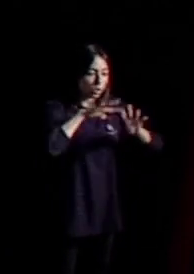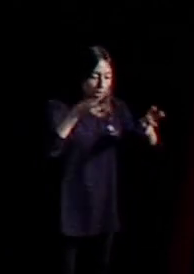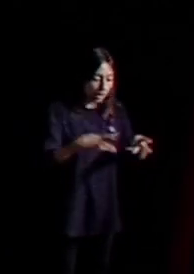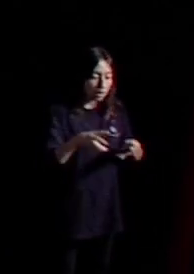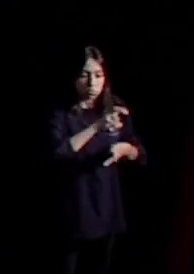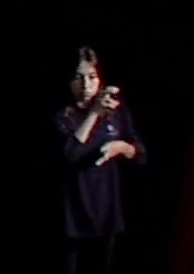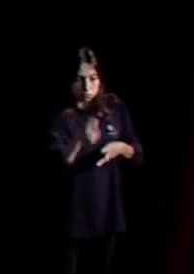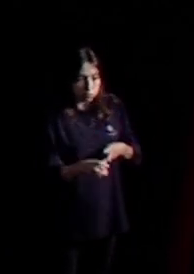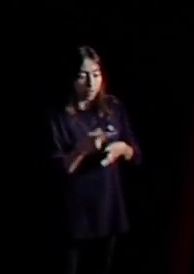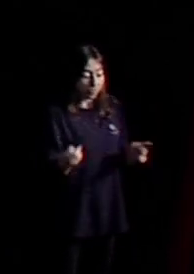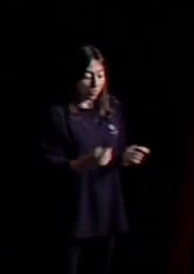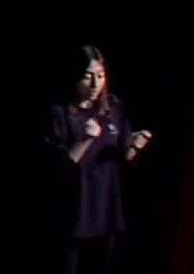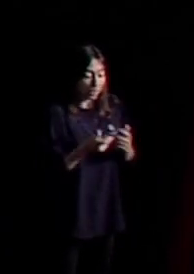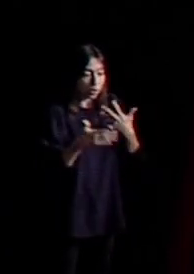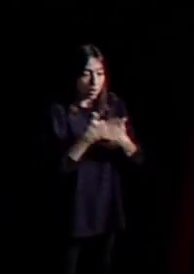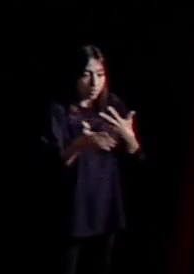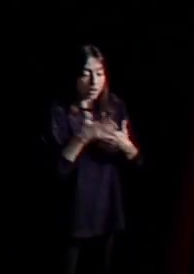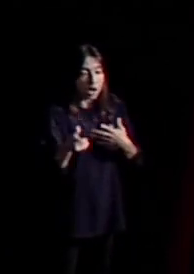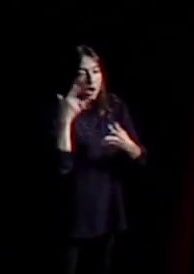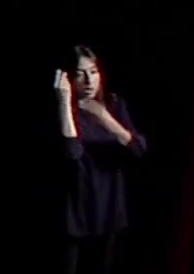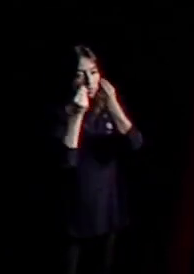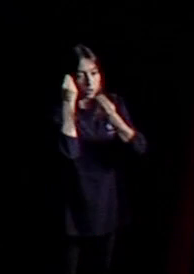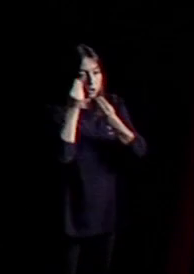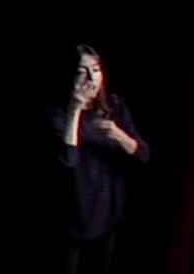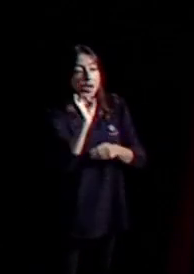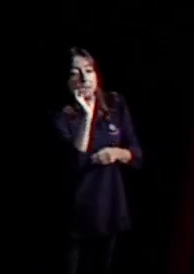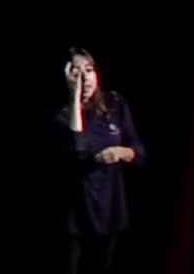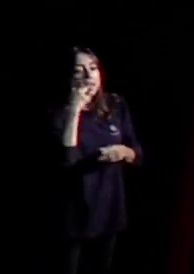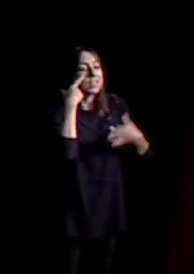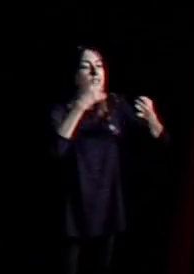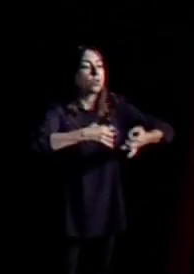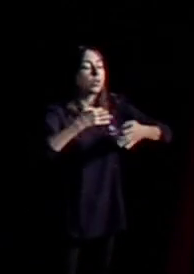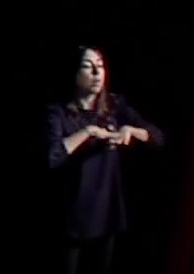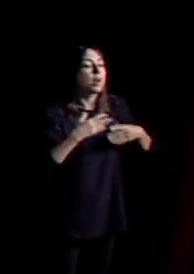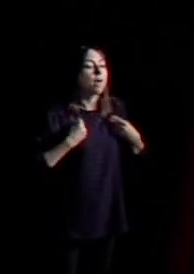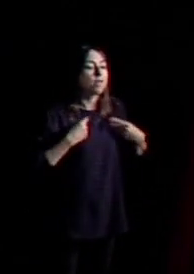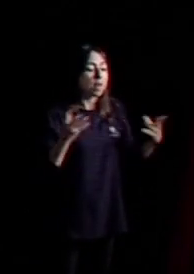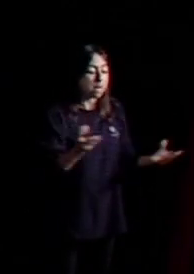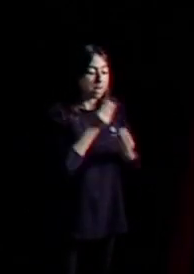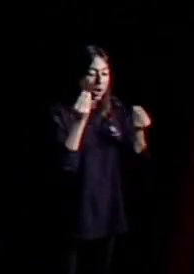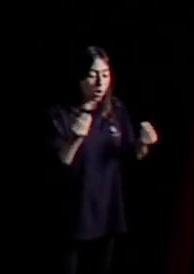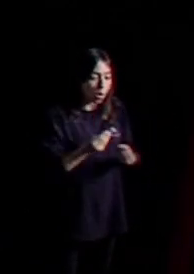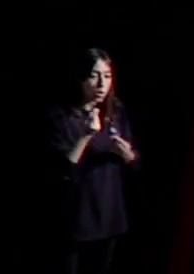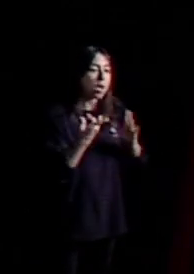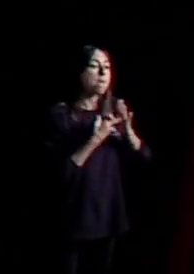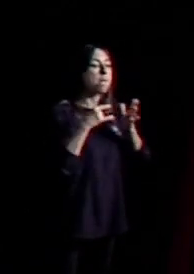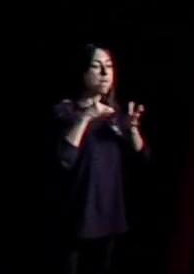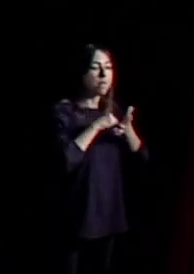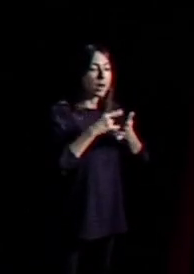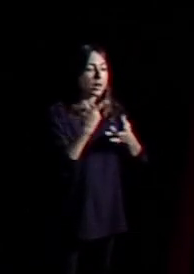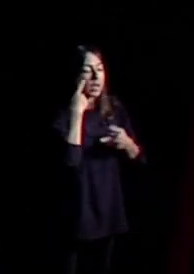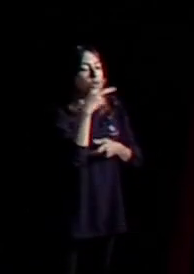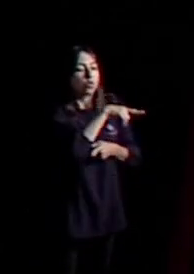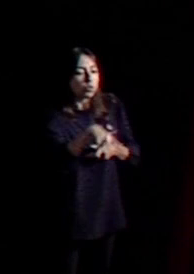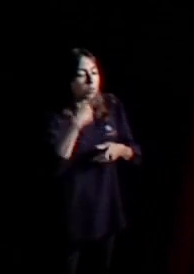sus publicaciones en prensa, ha reflexionado acerca de ideas de seguridad para vivir mejor, planes de turismo